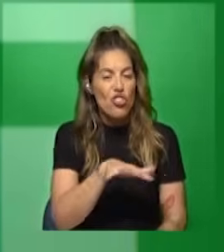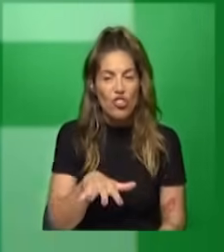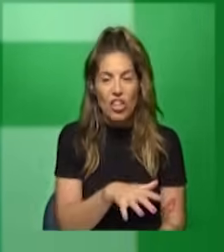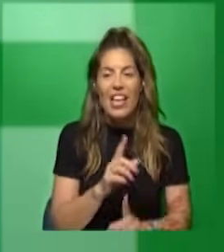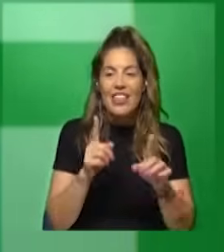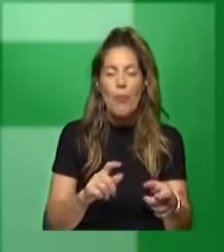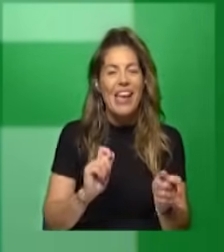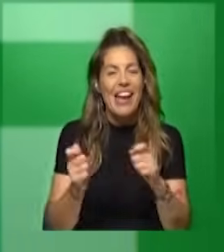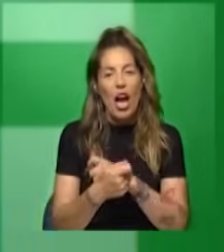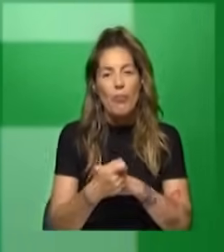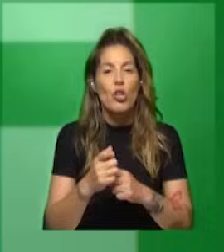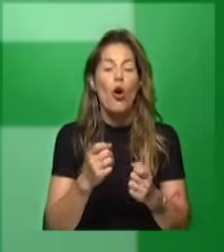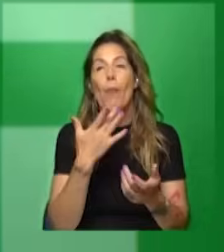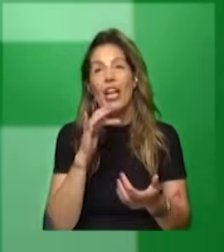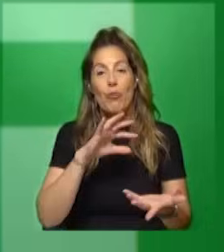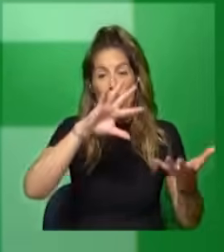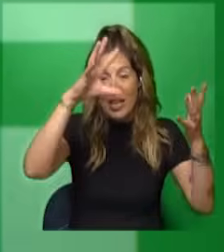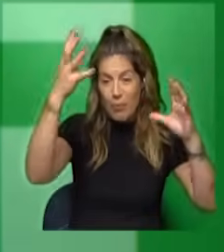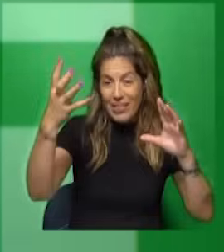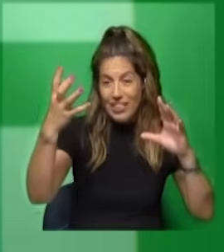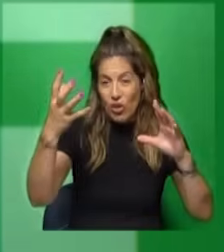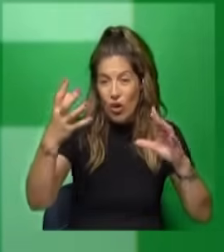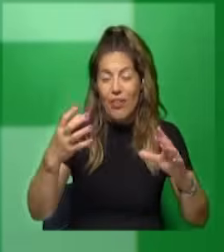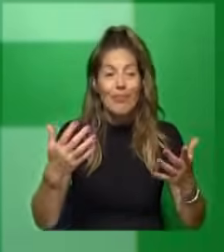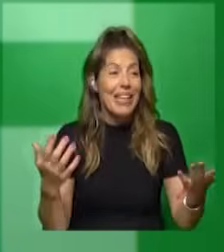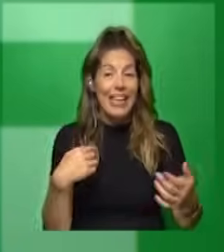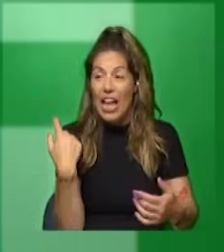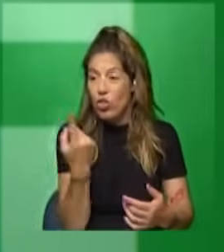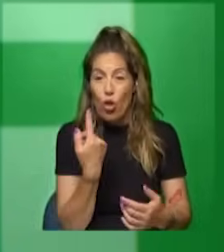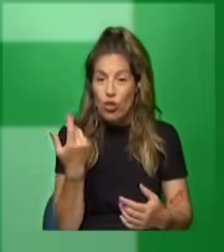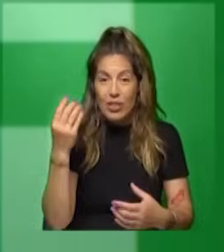también otros cambios como el cambio climático, por ejemplo, que nos envuelve a todos.